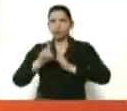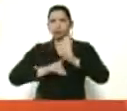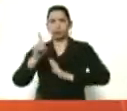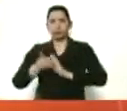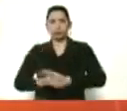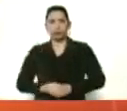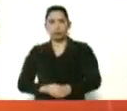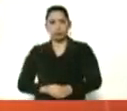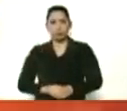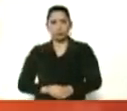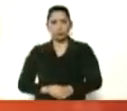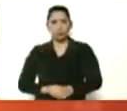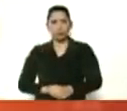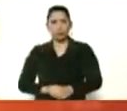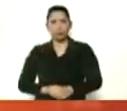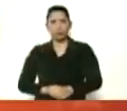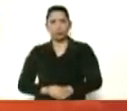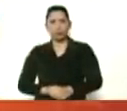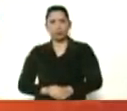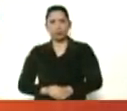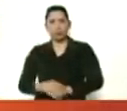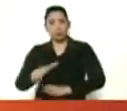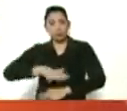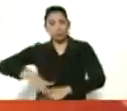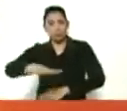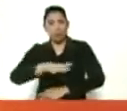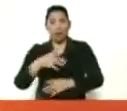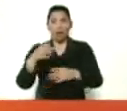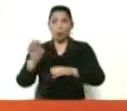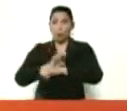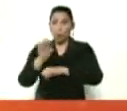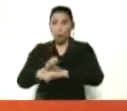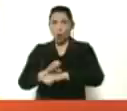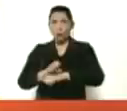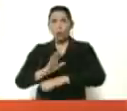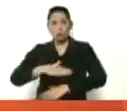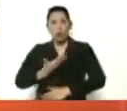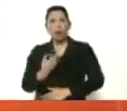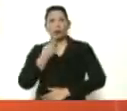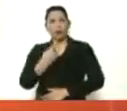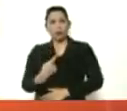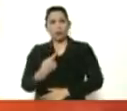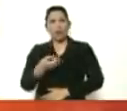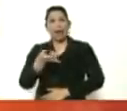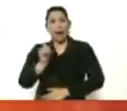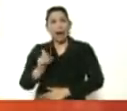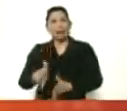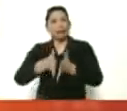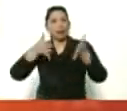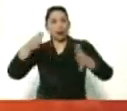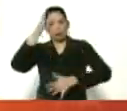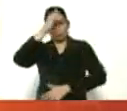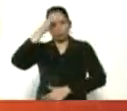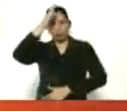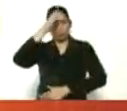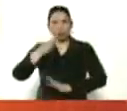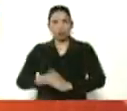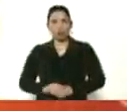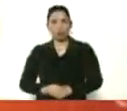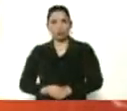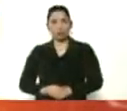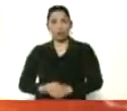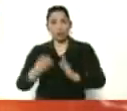evoluciona el escenario económico. Lo que sí te puedo ratificar es que hay una gran conciencia de que